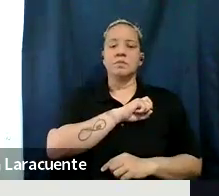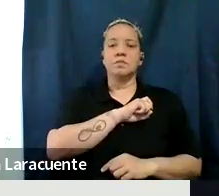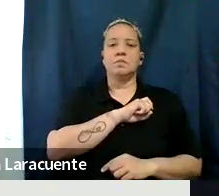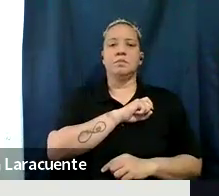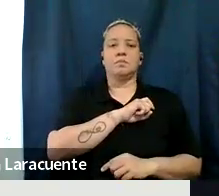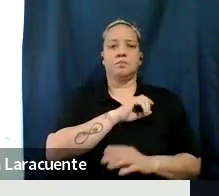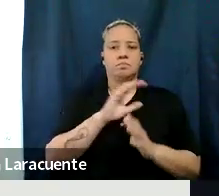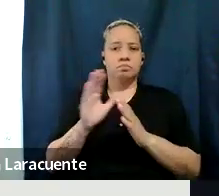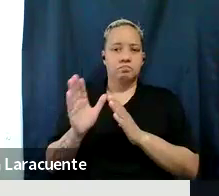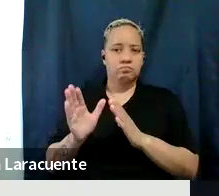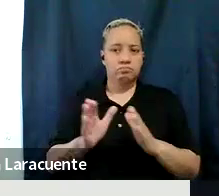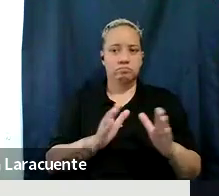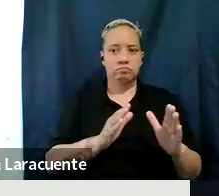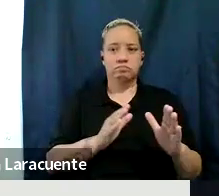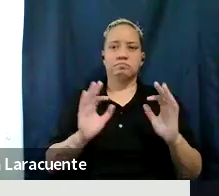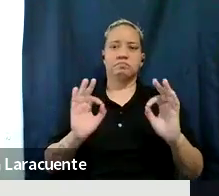enderezara, perdón.